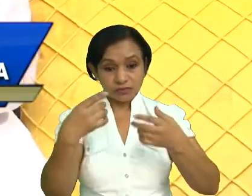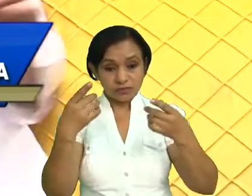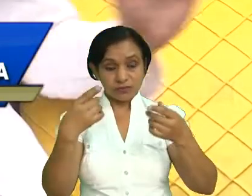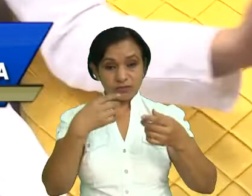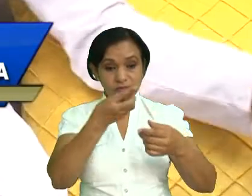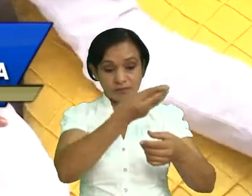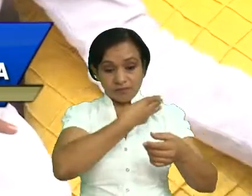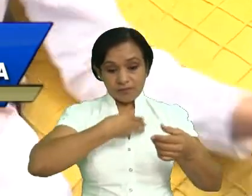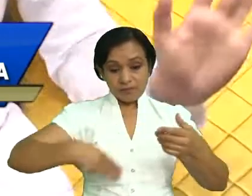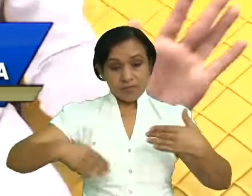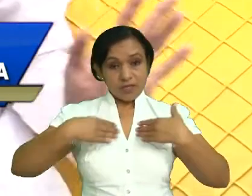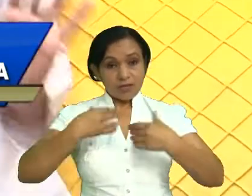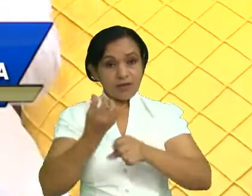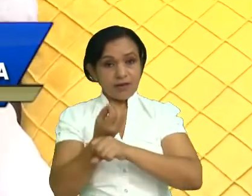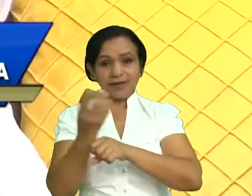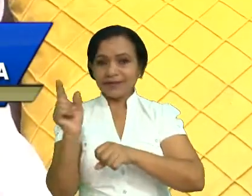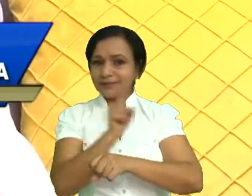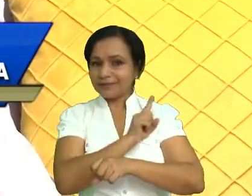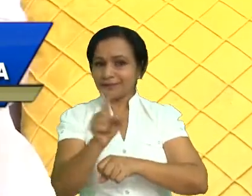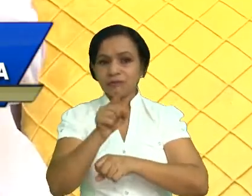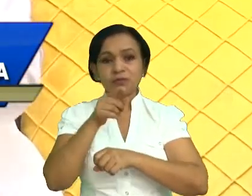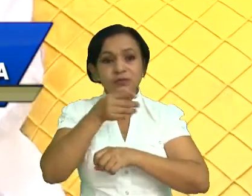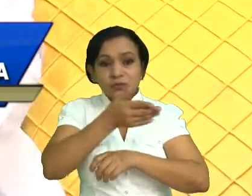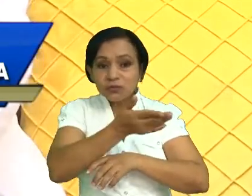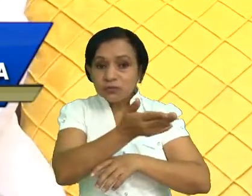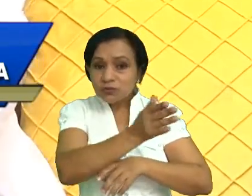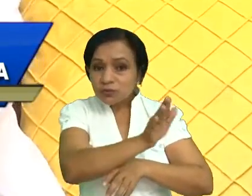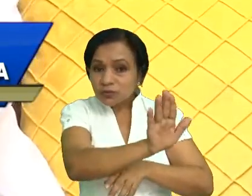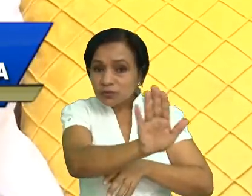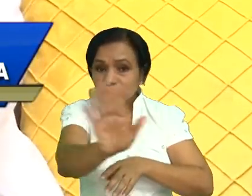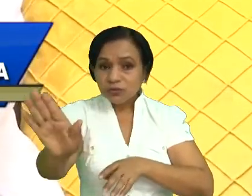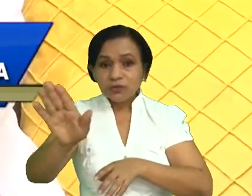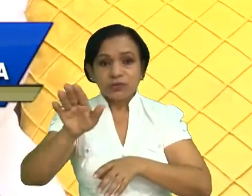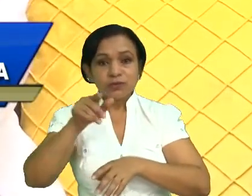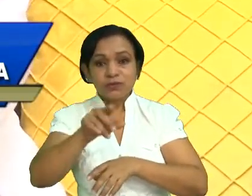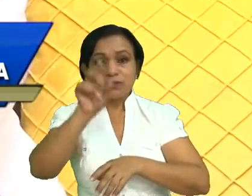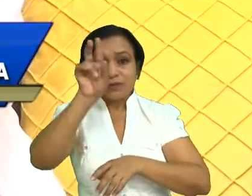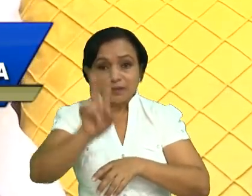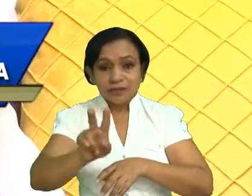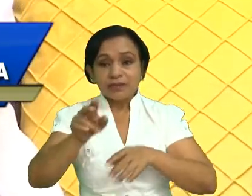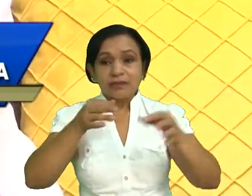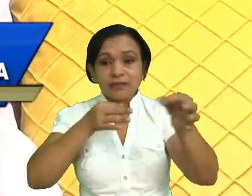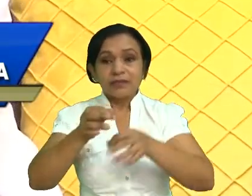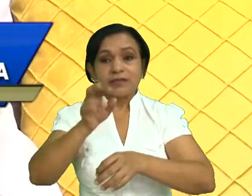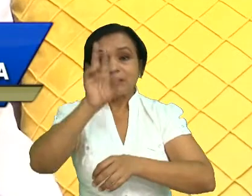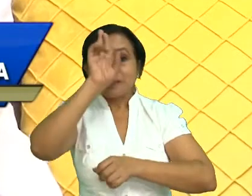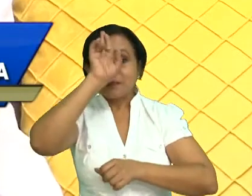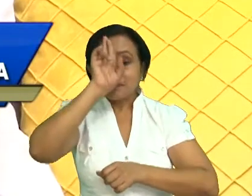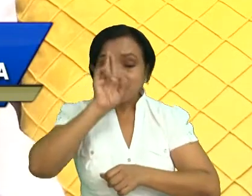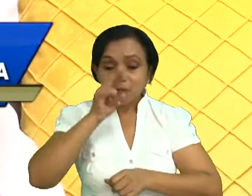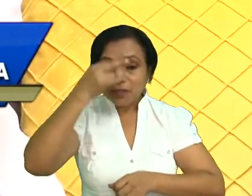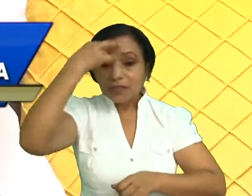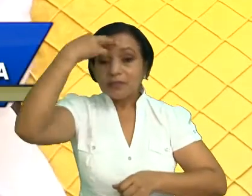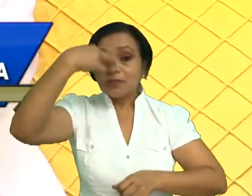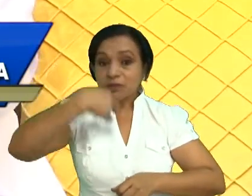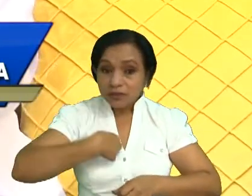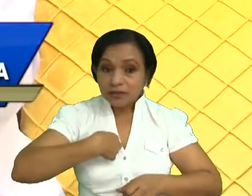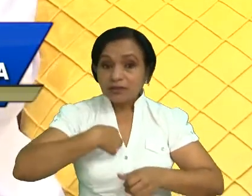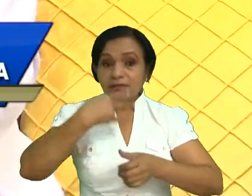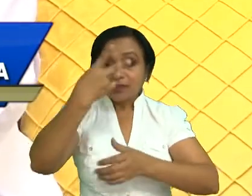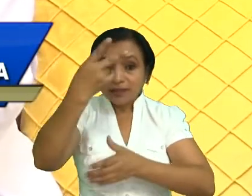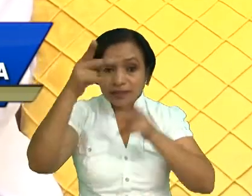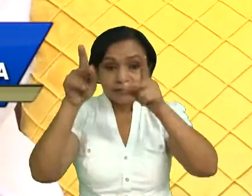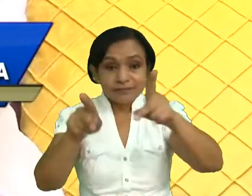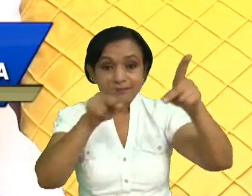como ministerio ni de la alcaldía. Es responsabilidad, y esta es la segunda vez que la repito, responsabilidad compartida. Entonces,